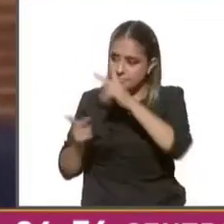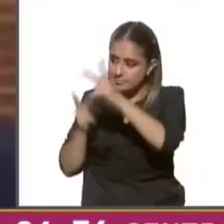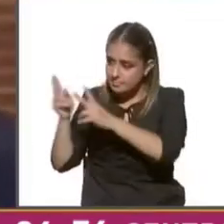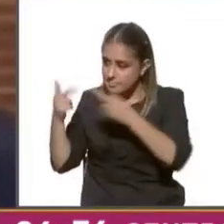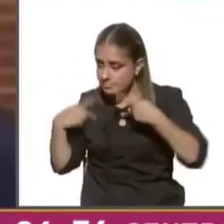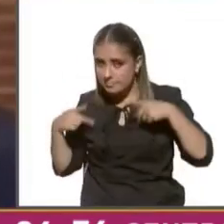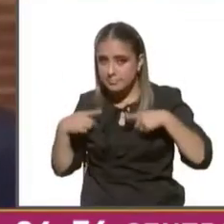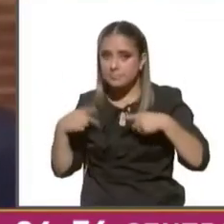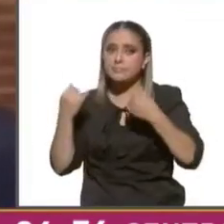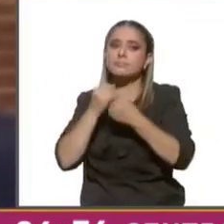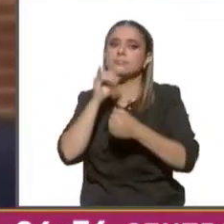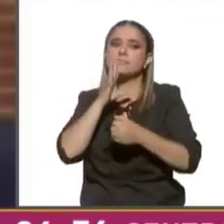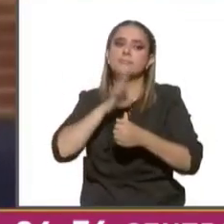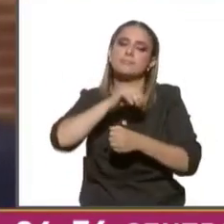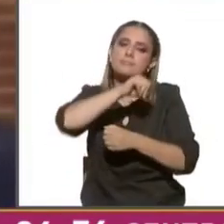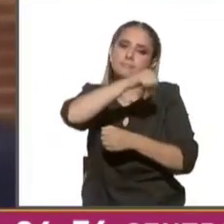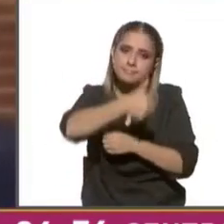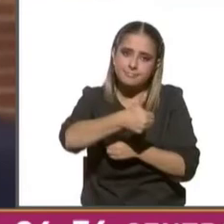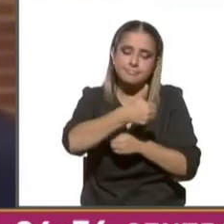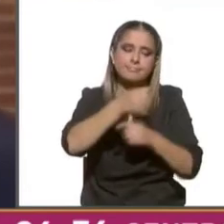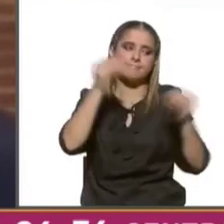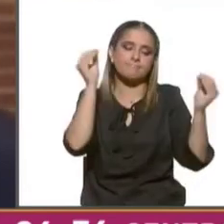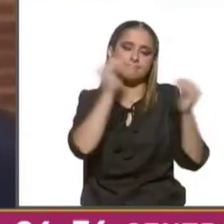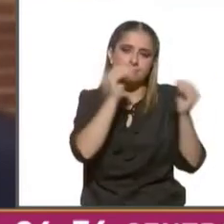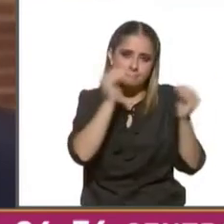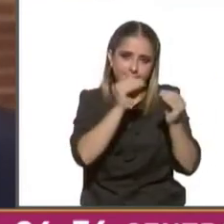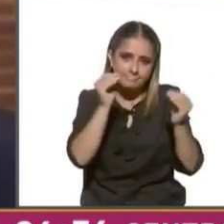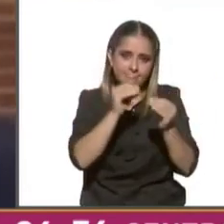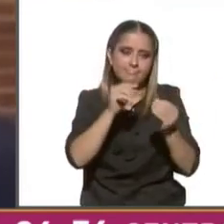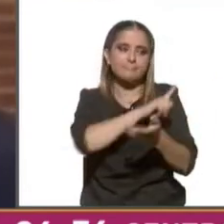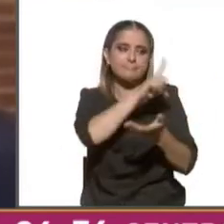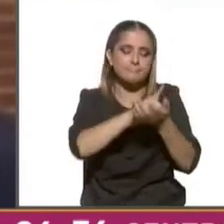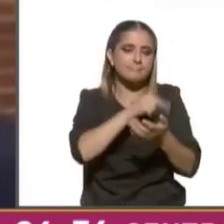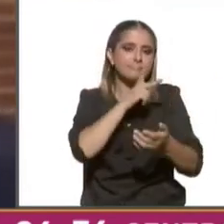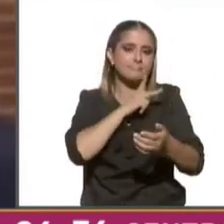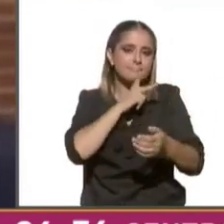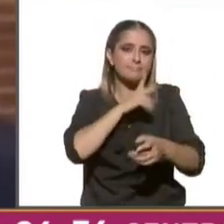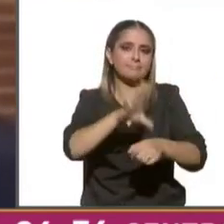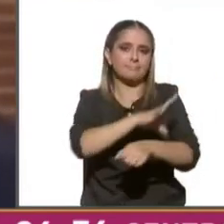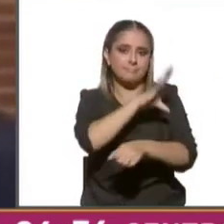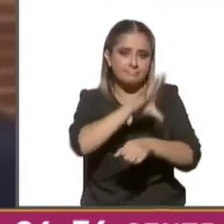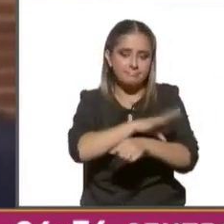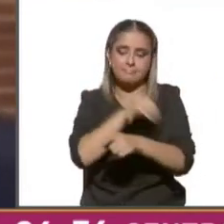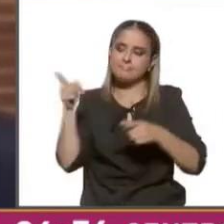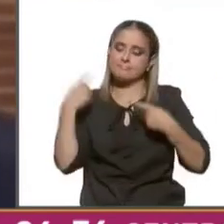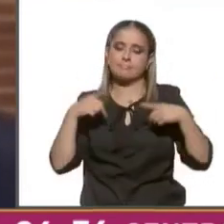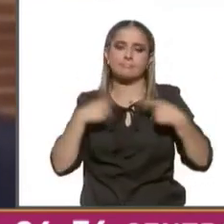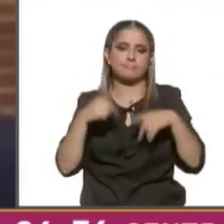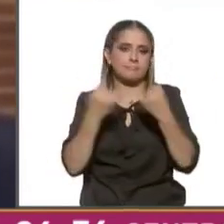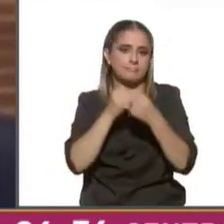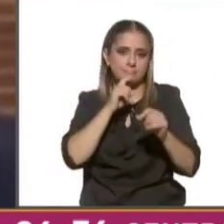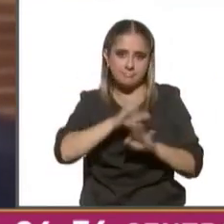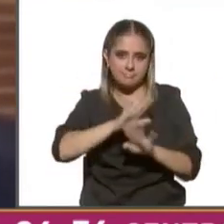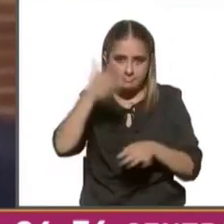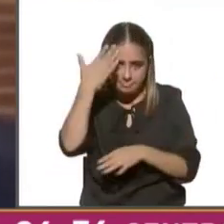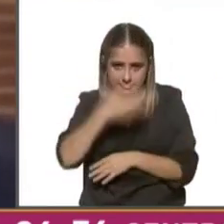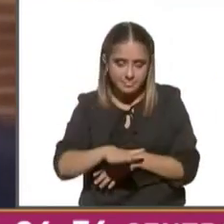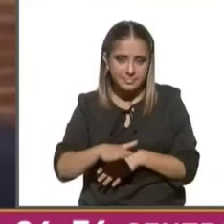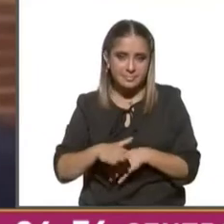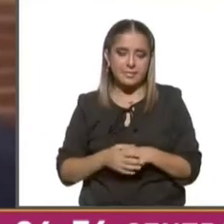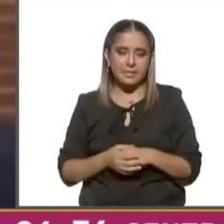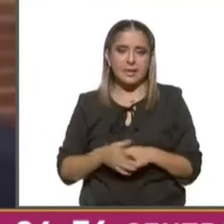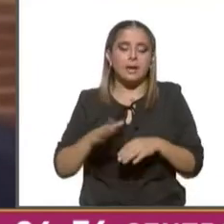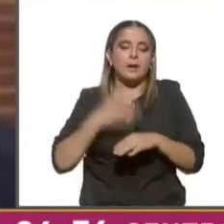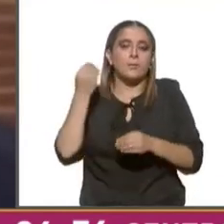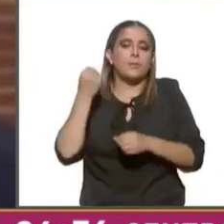otras discusiones que tienen que ver con energéticos, ¿no? Como bien señalas, durante